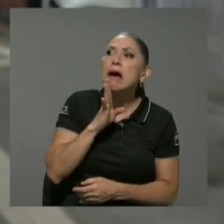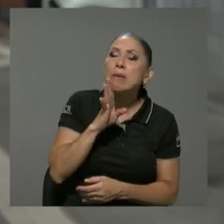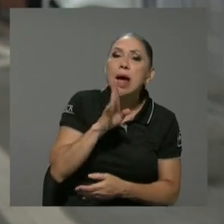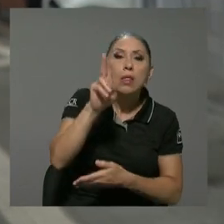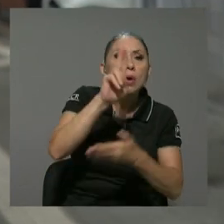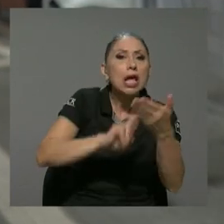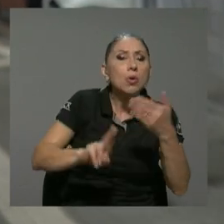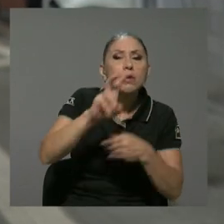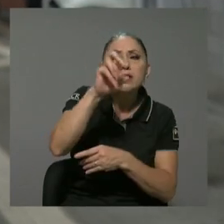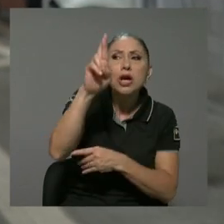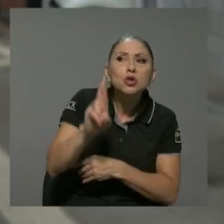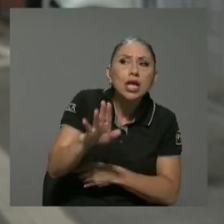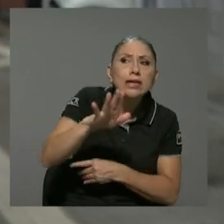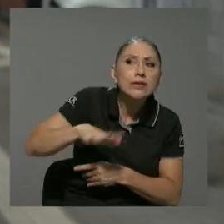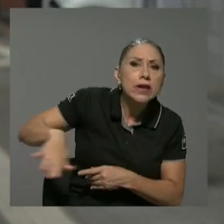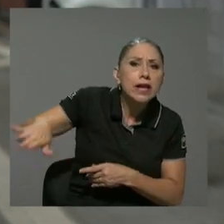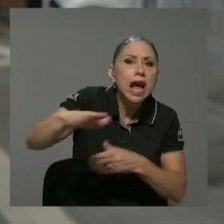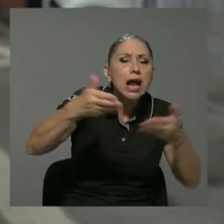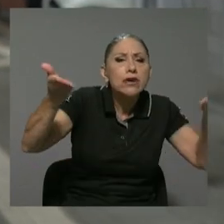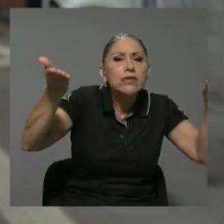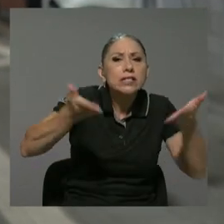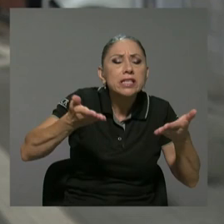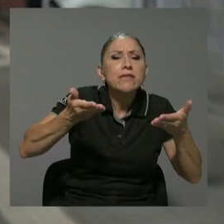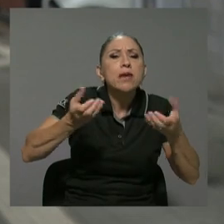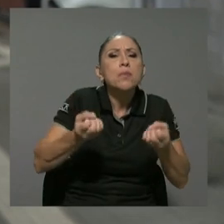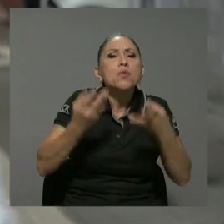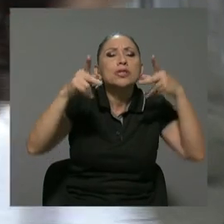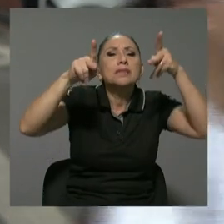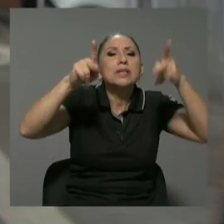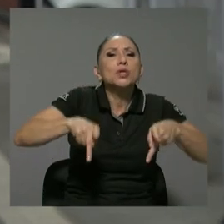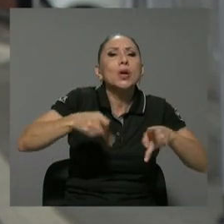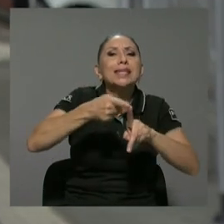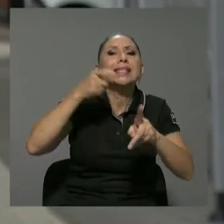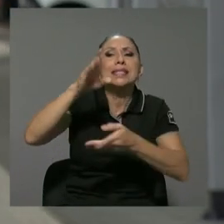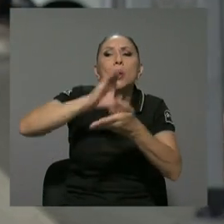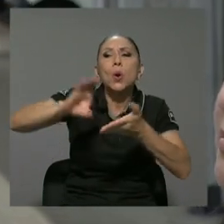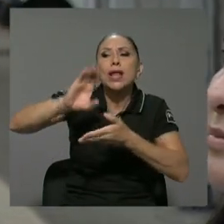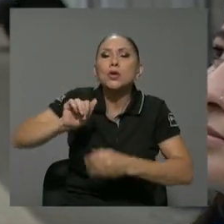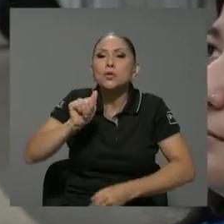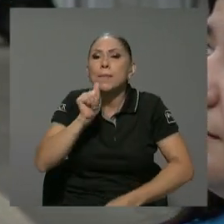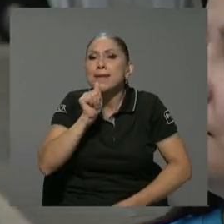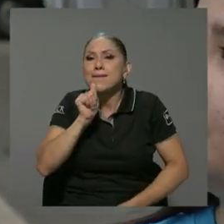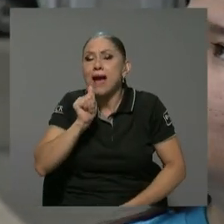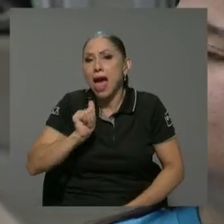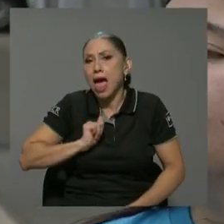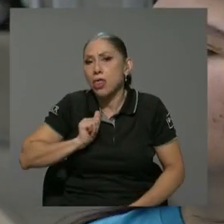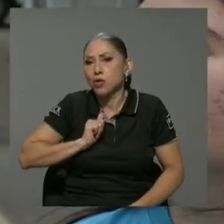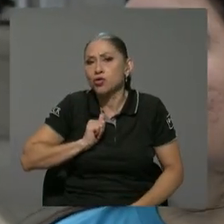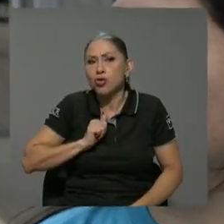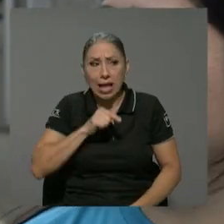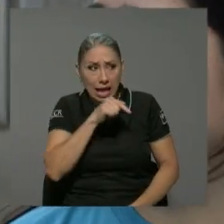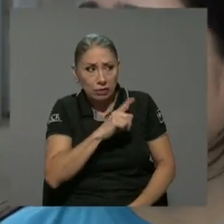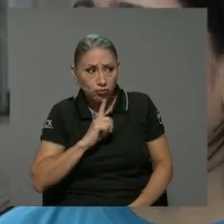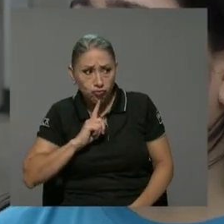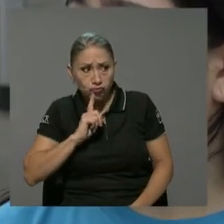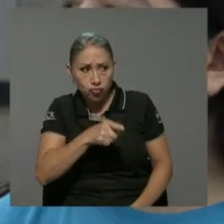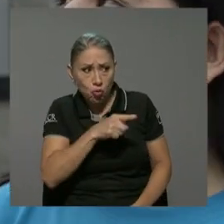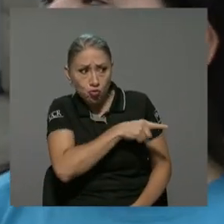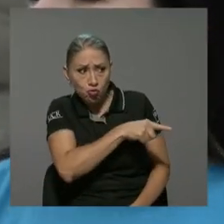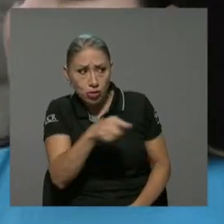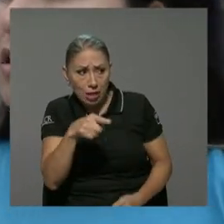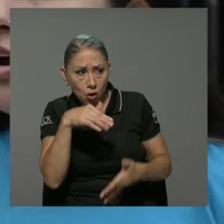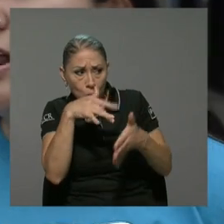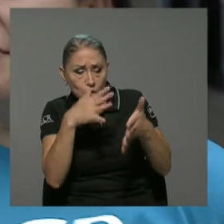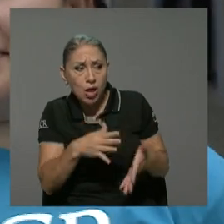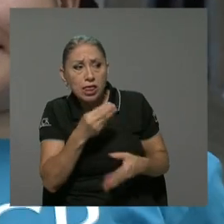personas que son de colegios privados. ¿Qué tan cierto es eso, Karen? ¿Cómo ves vos la situación a lo interno como